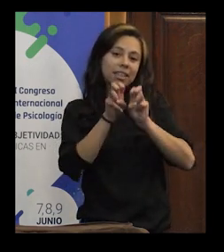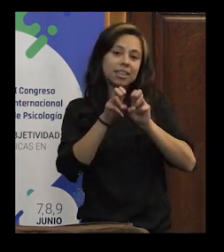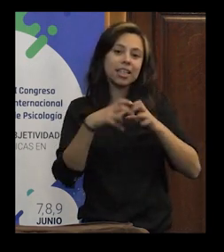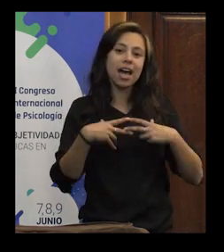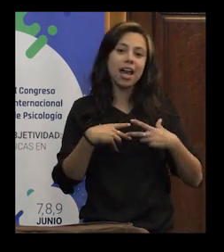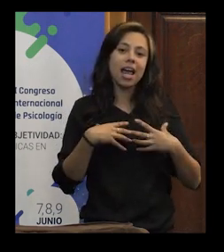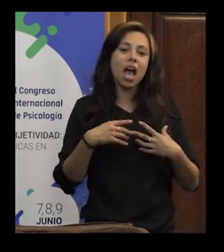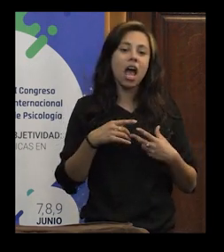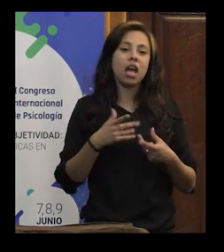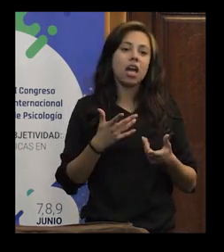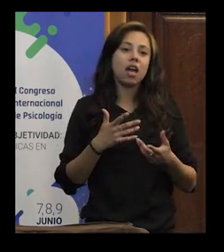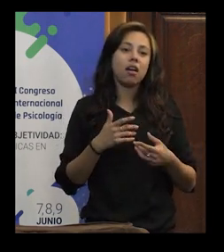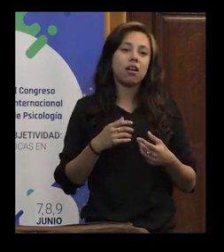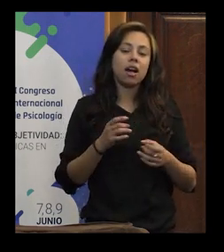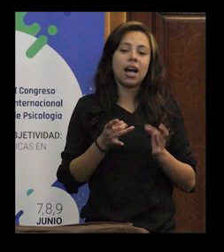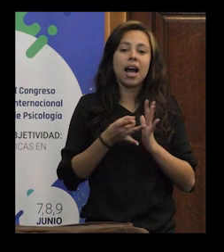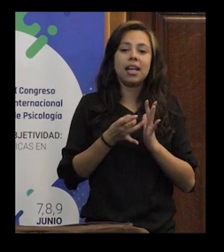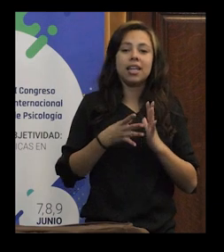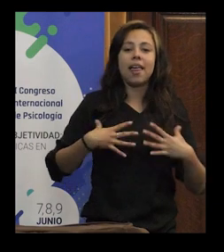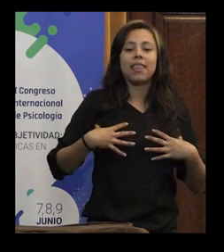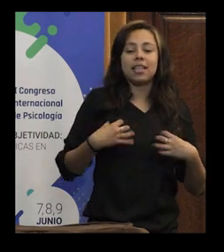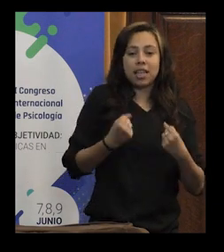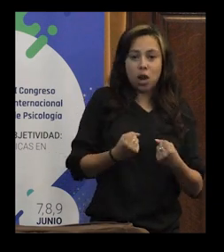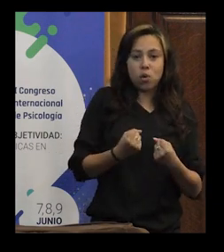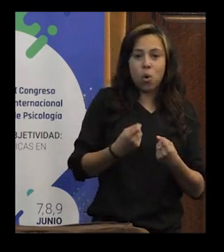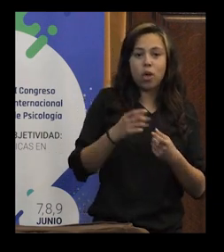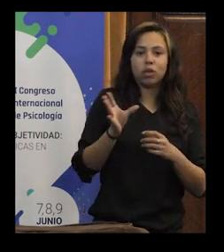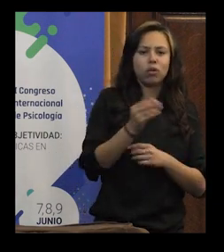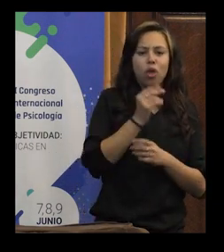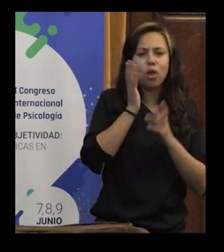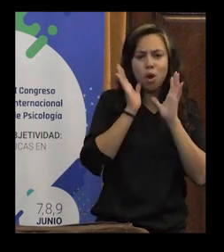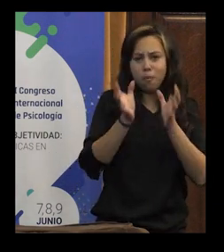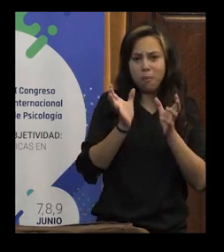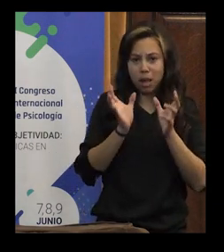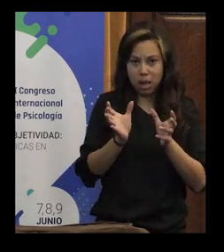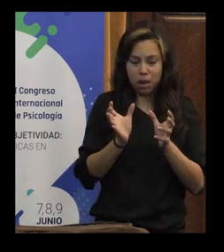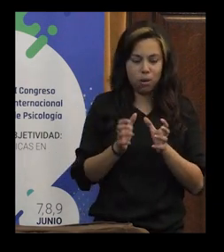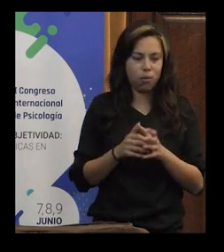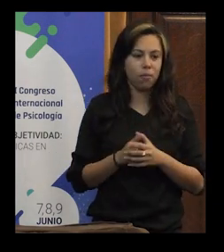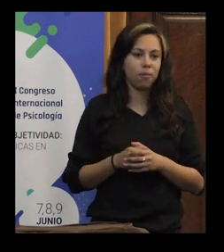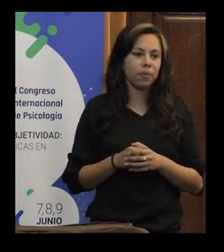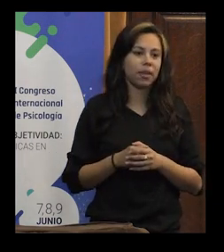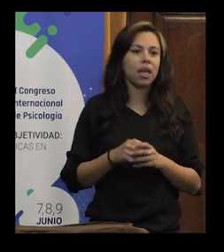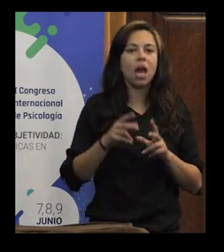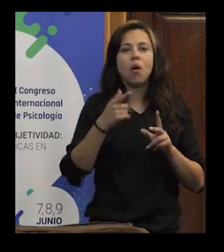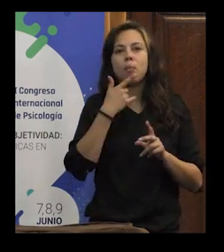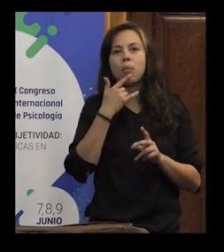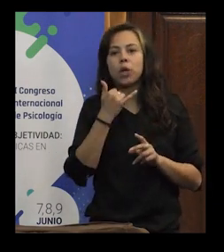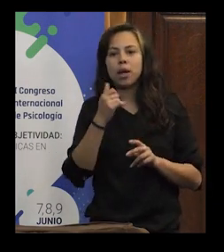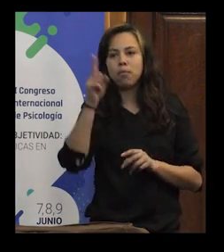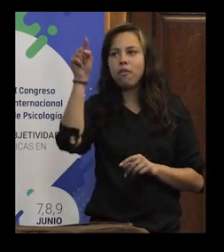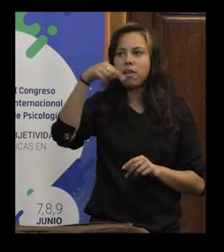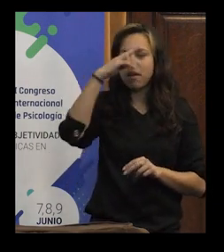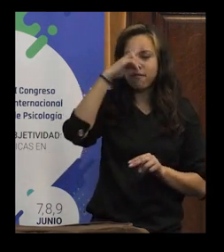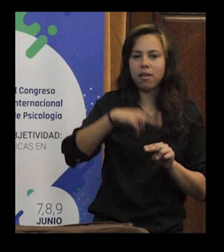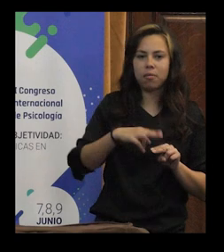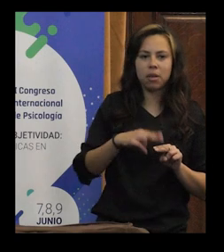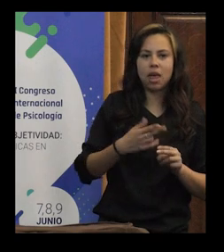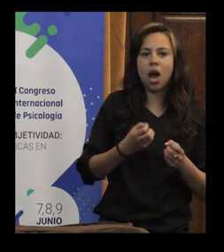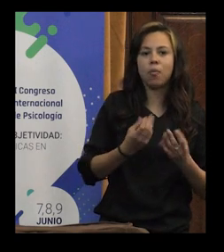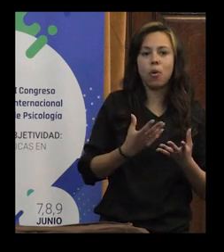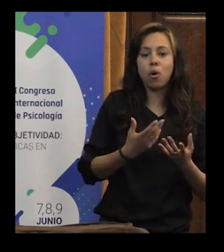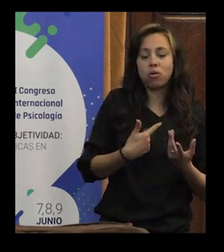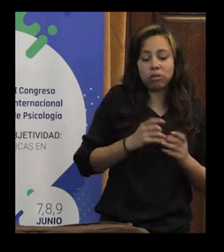en la posibilidad de interacción de locos de causalidad biológica o ambiental y